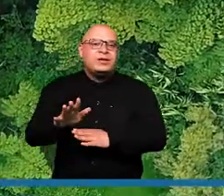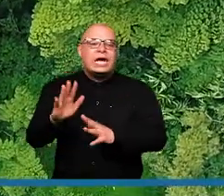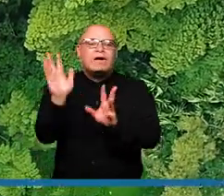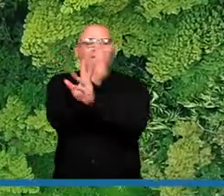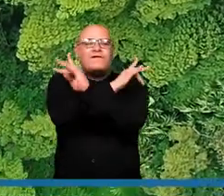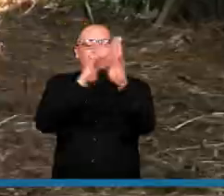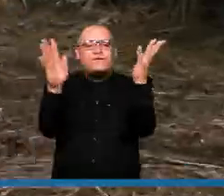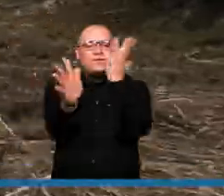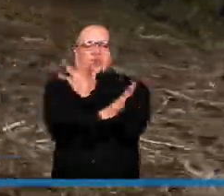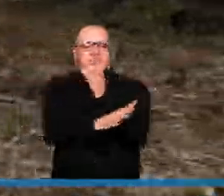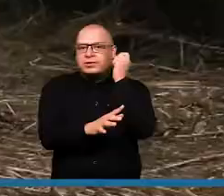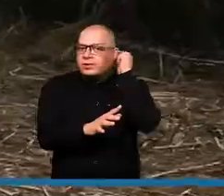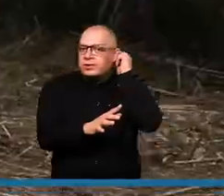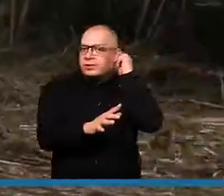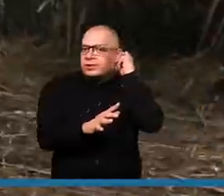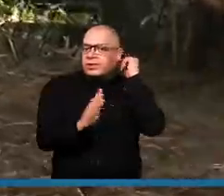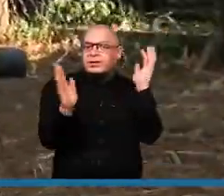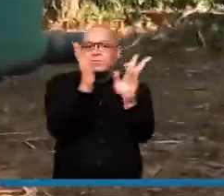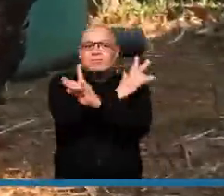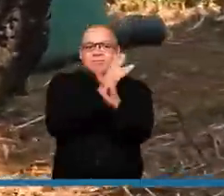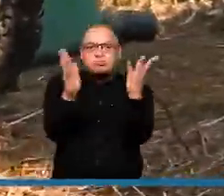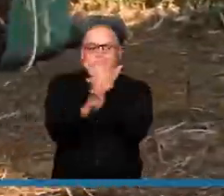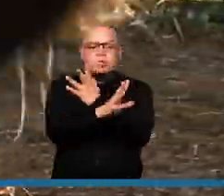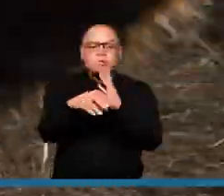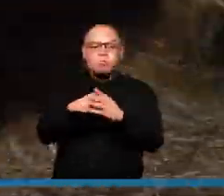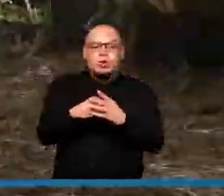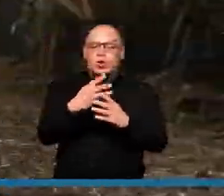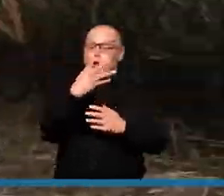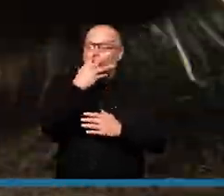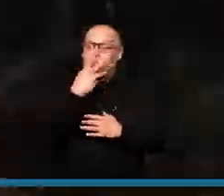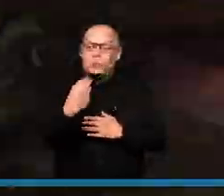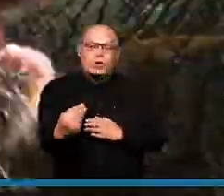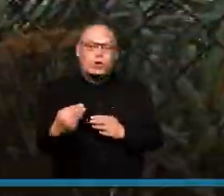y el papel que cumple nuestro oso de anteojos.